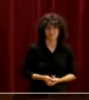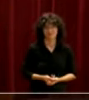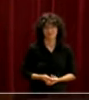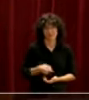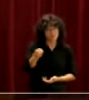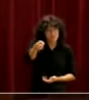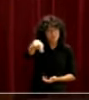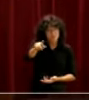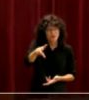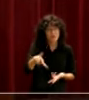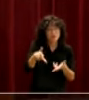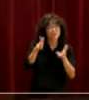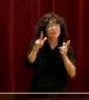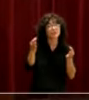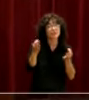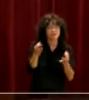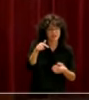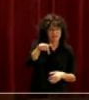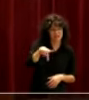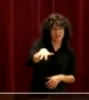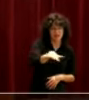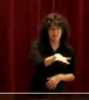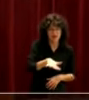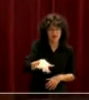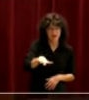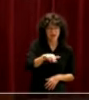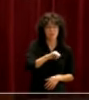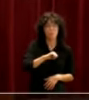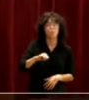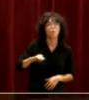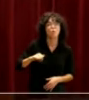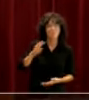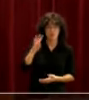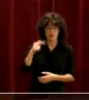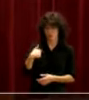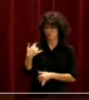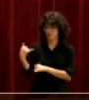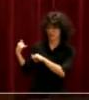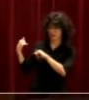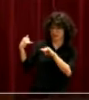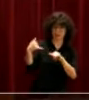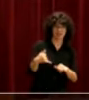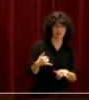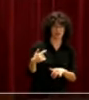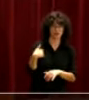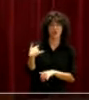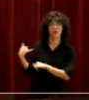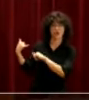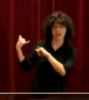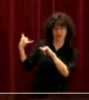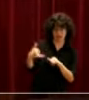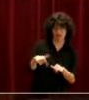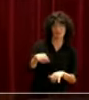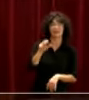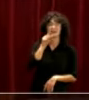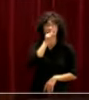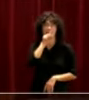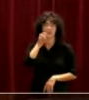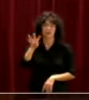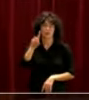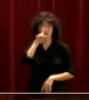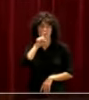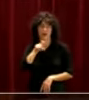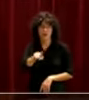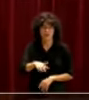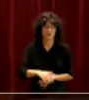propia de Baleares, que yo cuando llegué aquí tenía 12 años y era catalana, que venga yo aquí a defender la lengua propia de Baleares